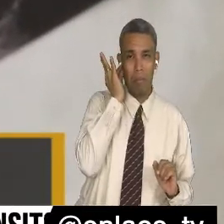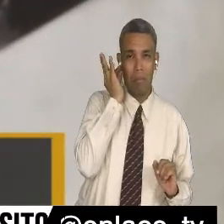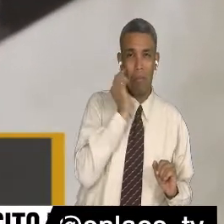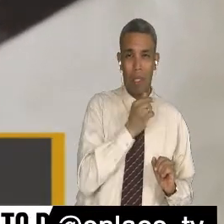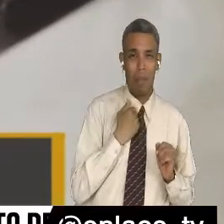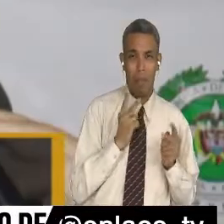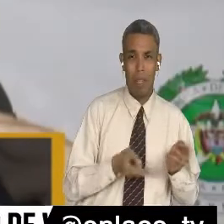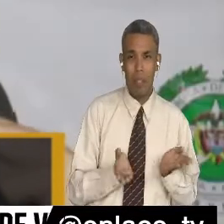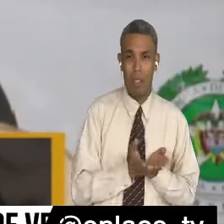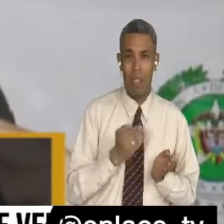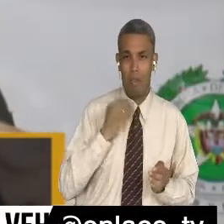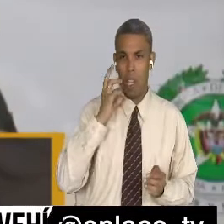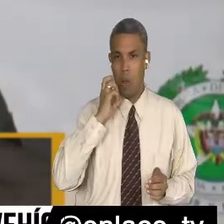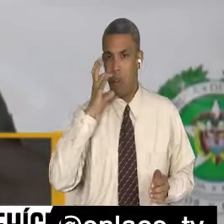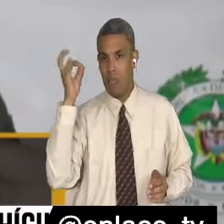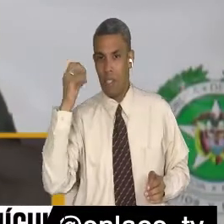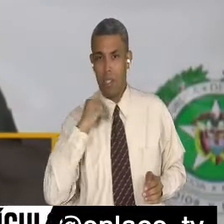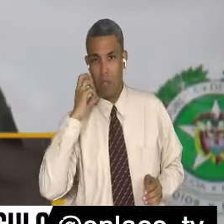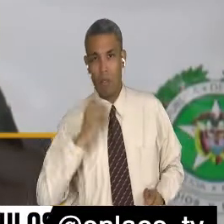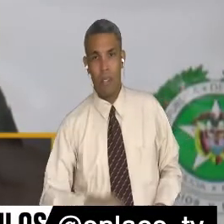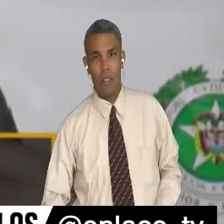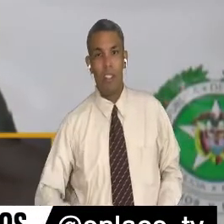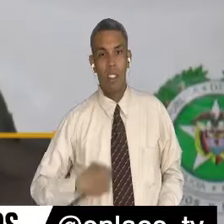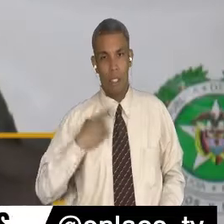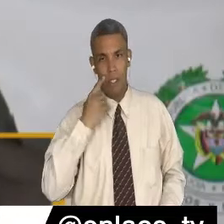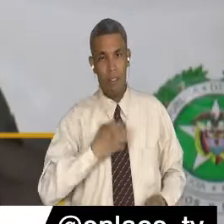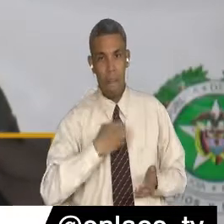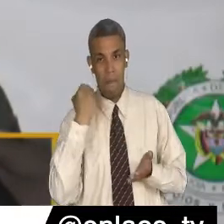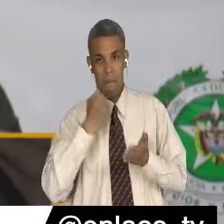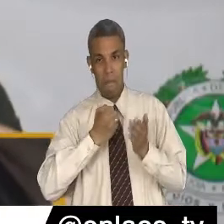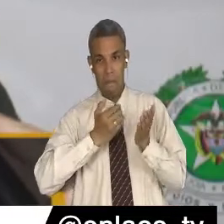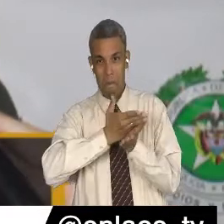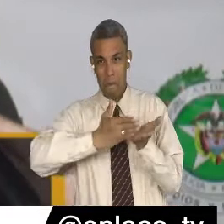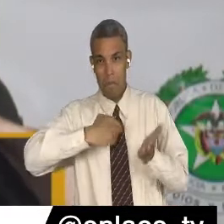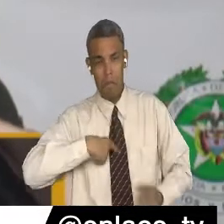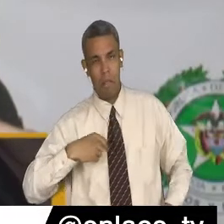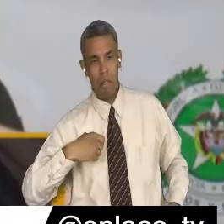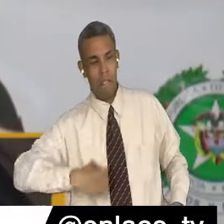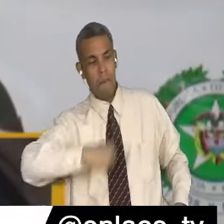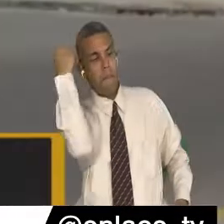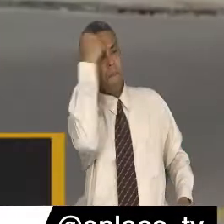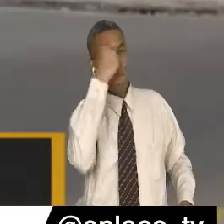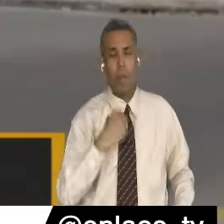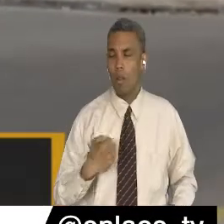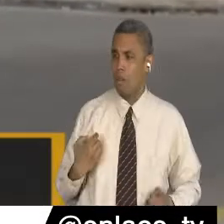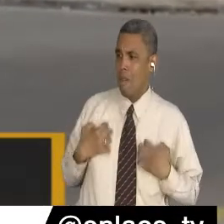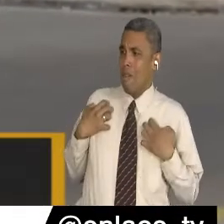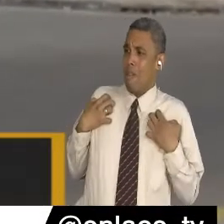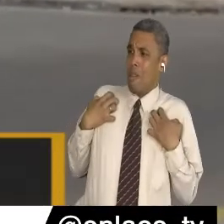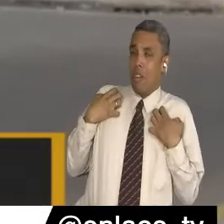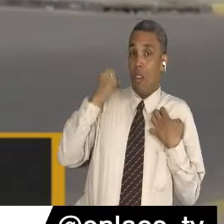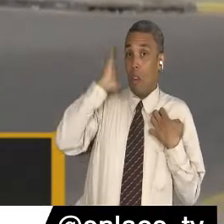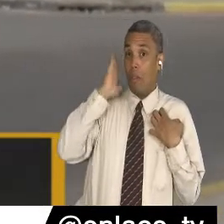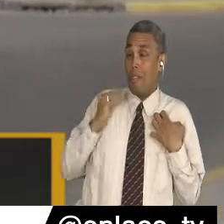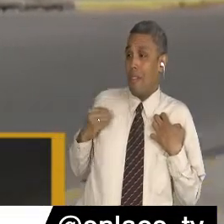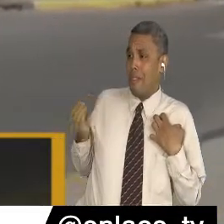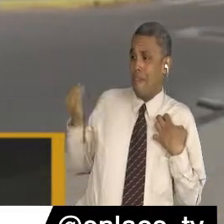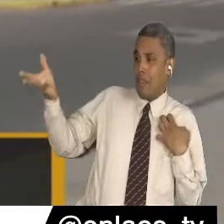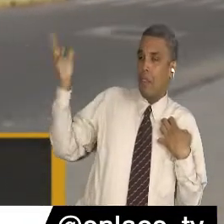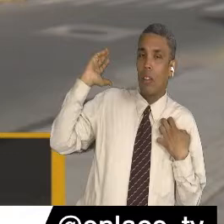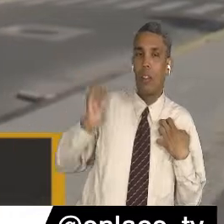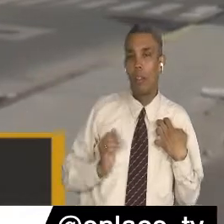del equipo móvil. La menor se encuentra por una vía pública. Esta persona, pues ella lleva el celular, de acuerdo a una